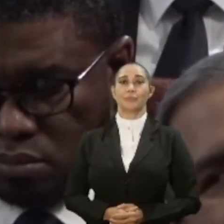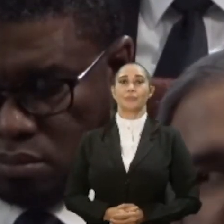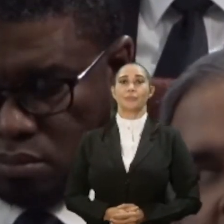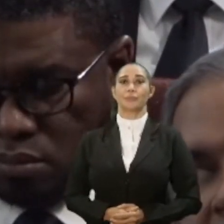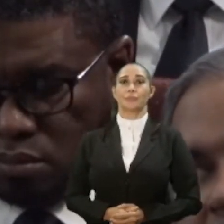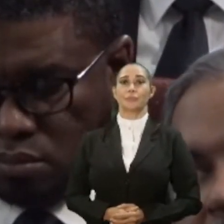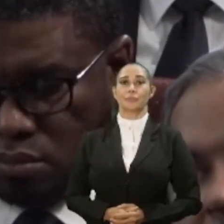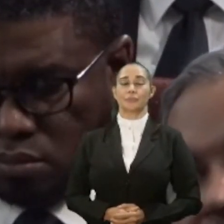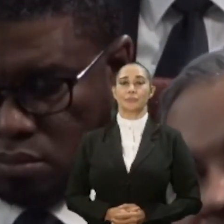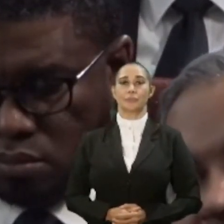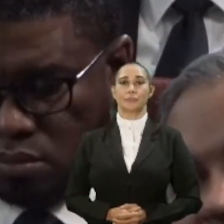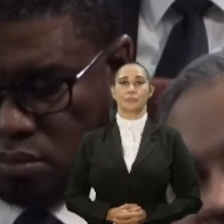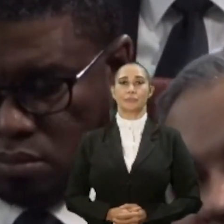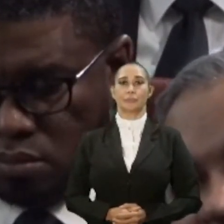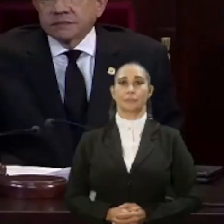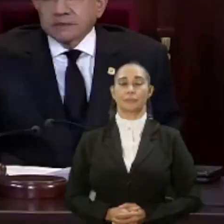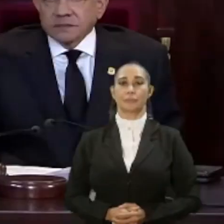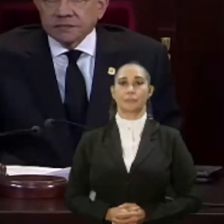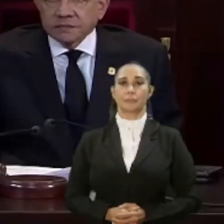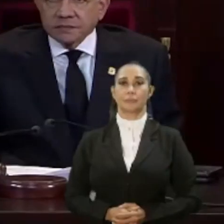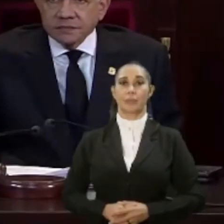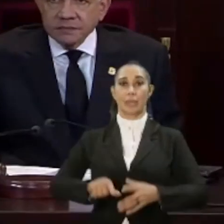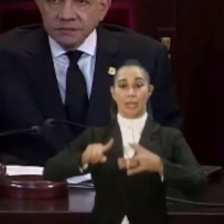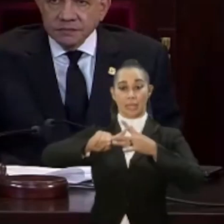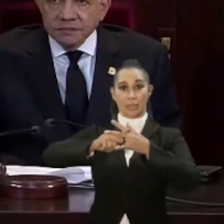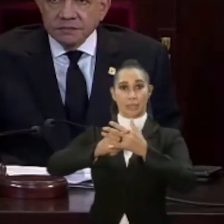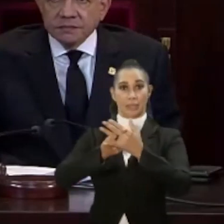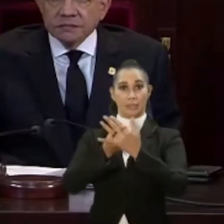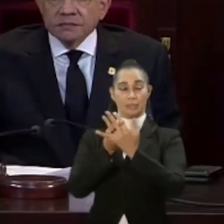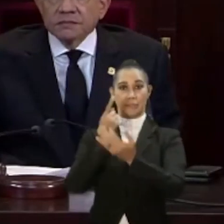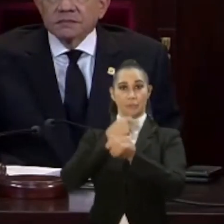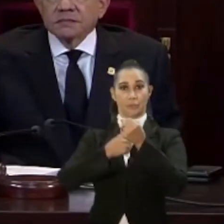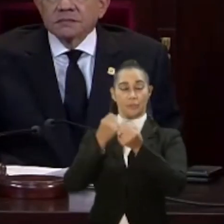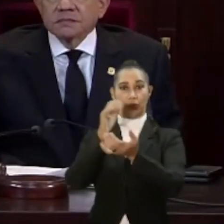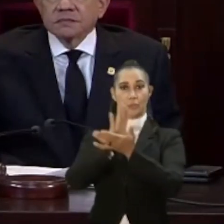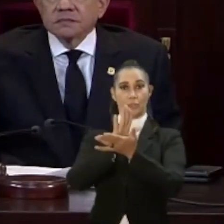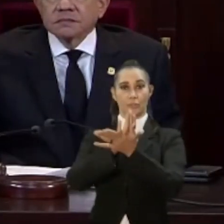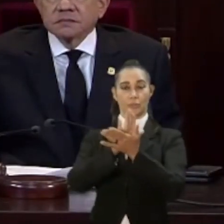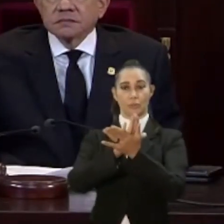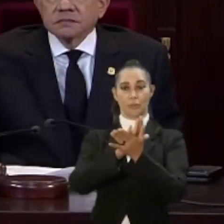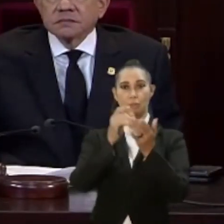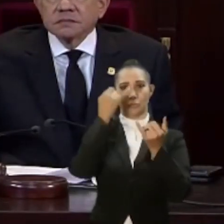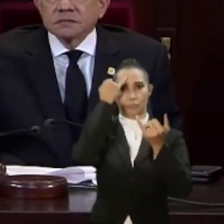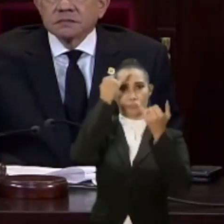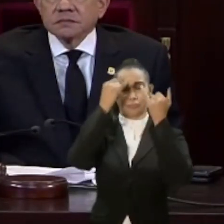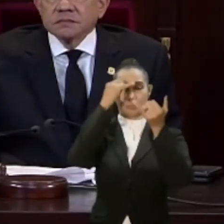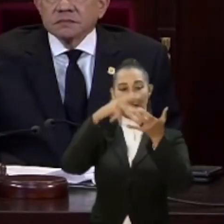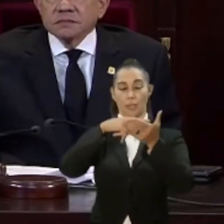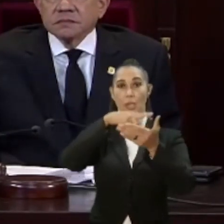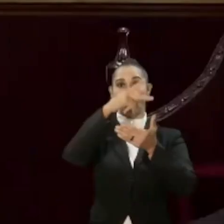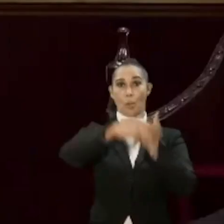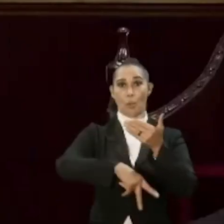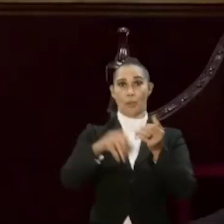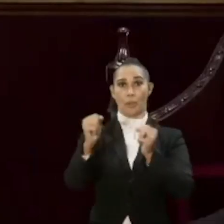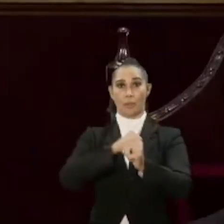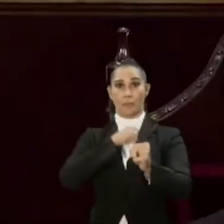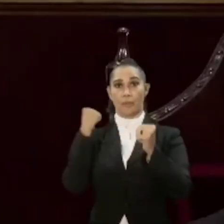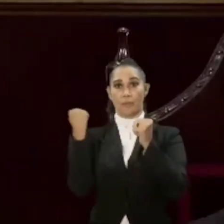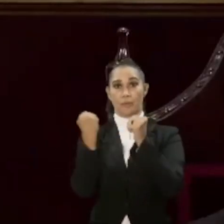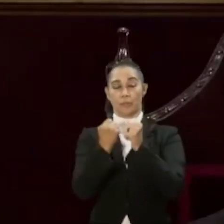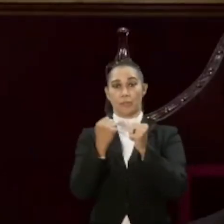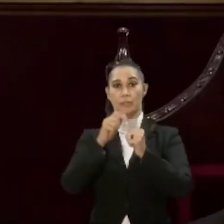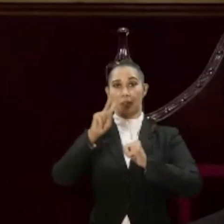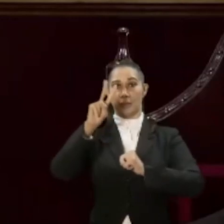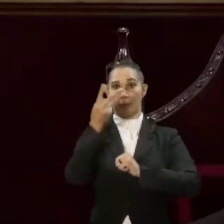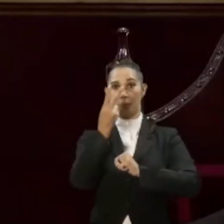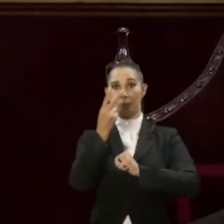Desde el comienzo del actual curso escolar, hemos diseñado además un programa para el fortalecimiento del primer ciclo de